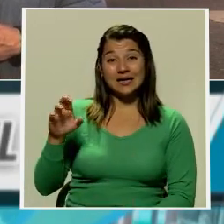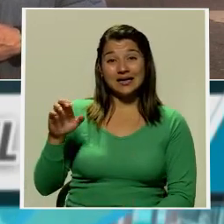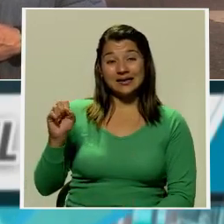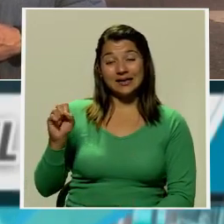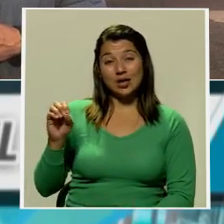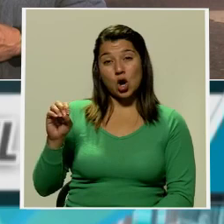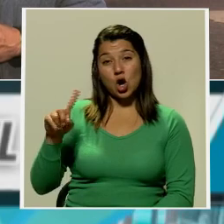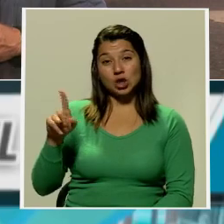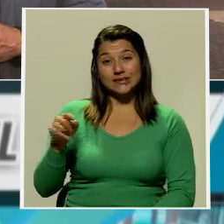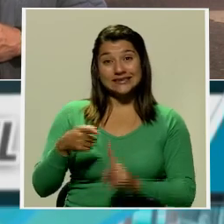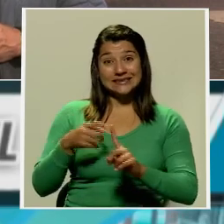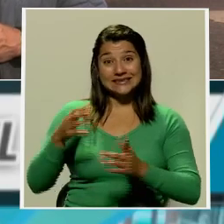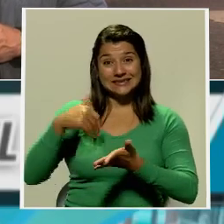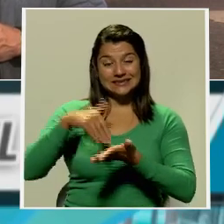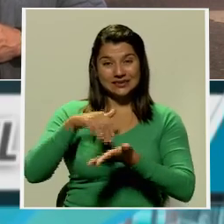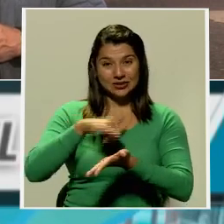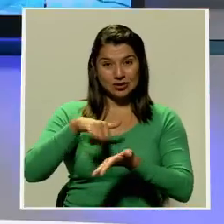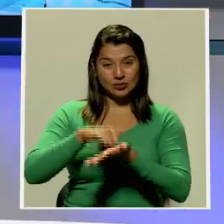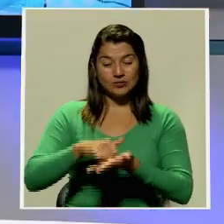José.